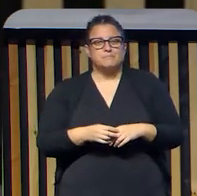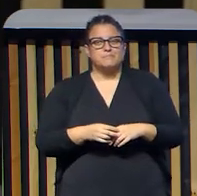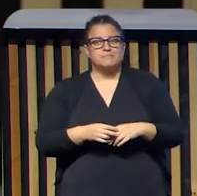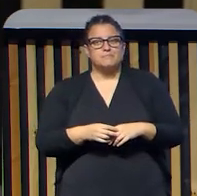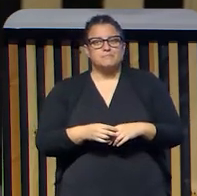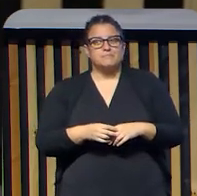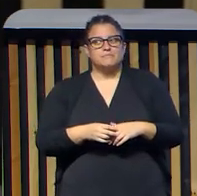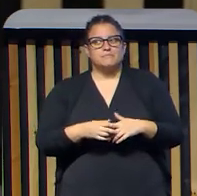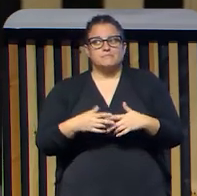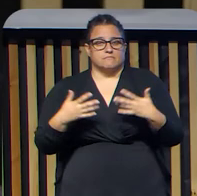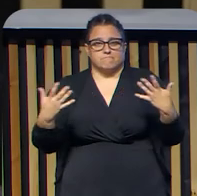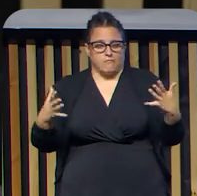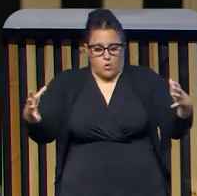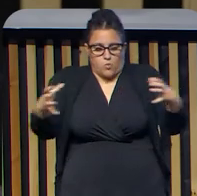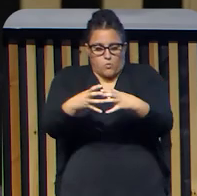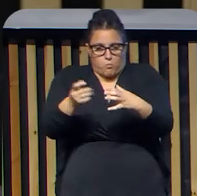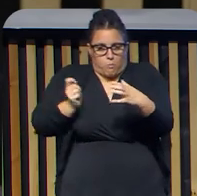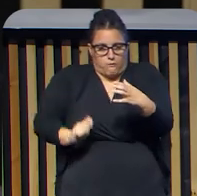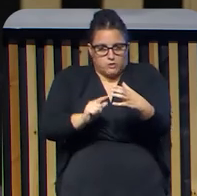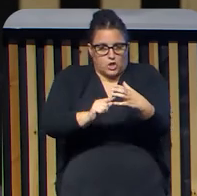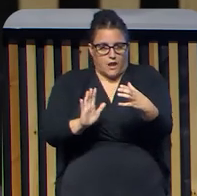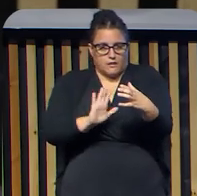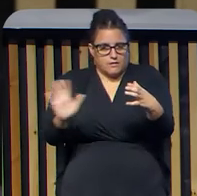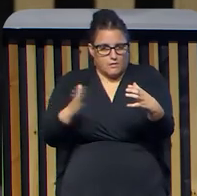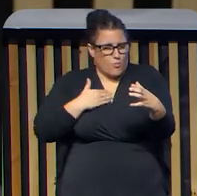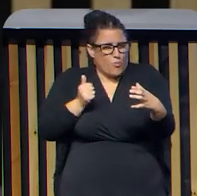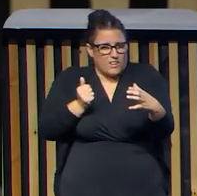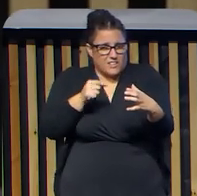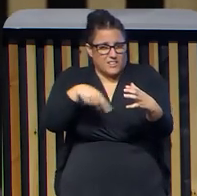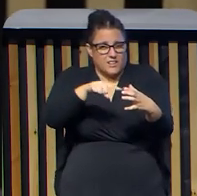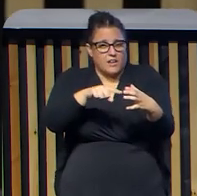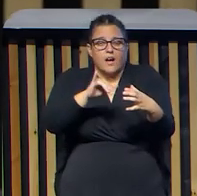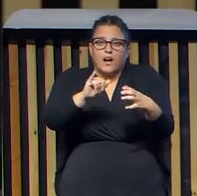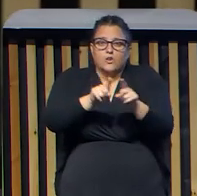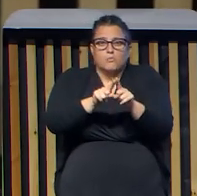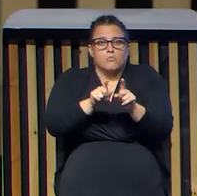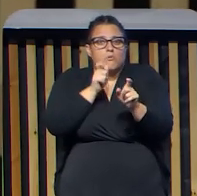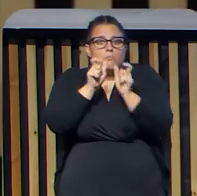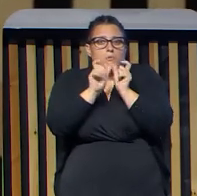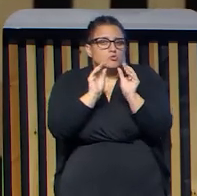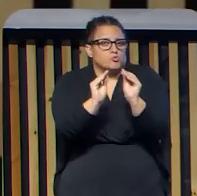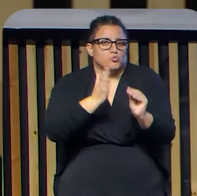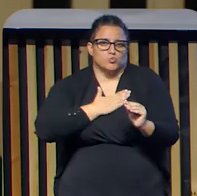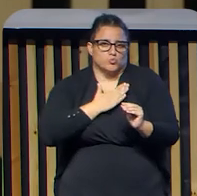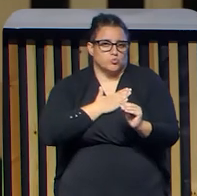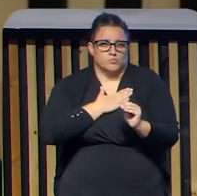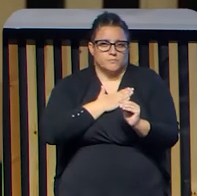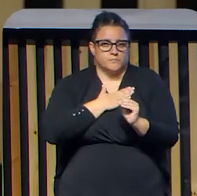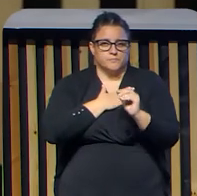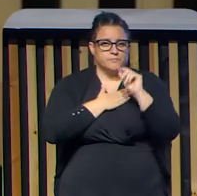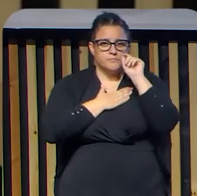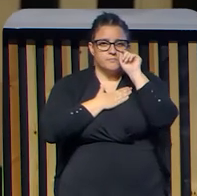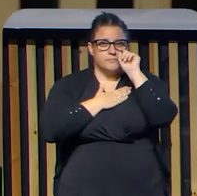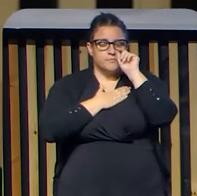propia terminología y sus propias rutinas maneras de expresarse esto Es evidente